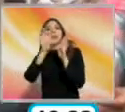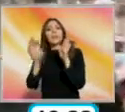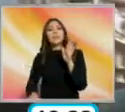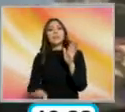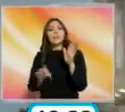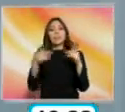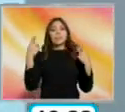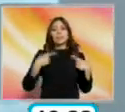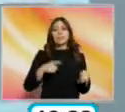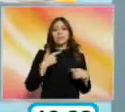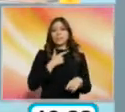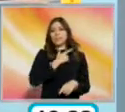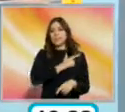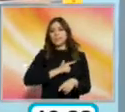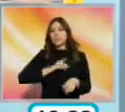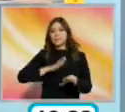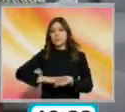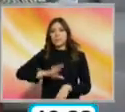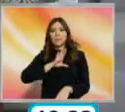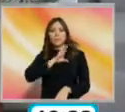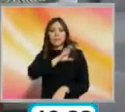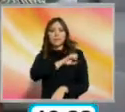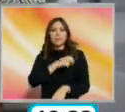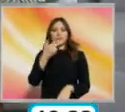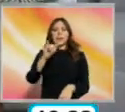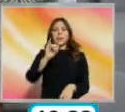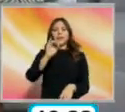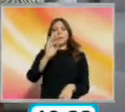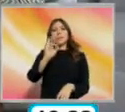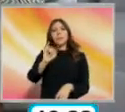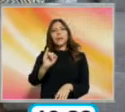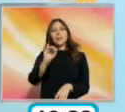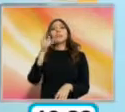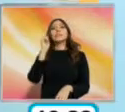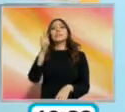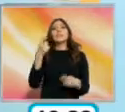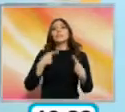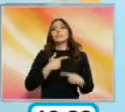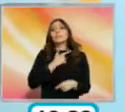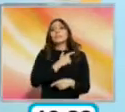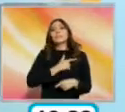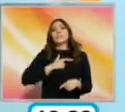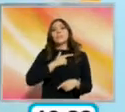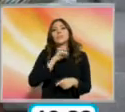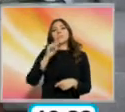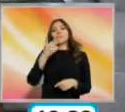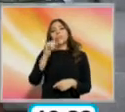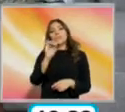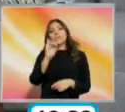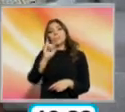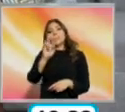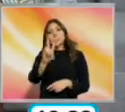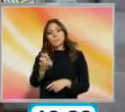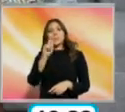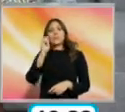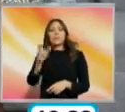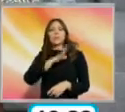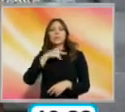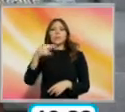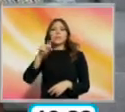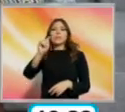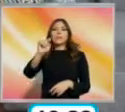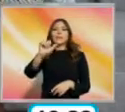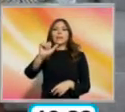alta definición en términos acústicos, del hi-fi. Sí, dime. Está, exactamente, señor. También creo. Hay un producto que se llama